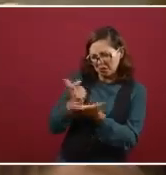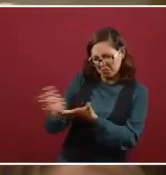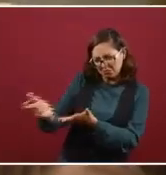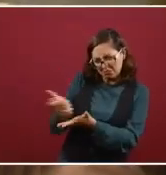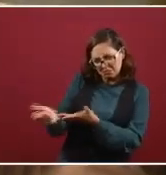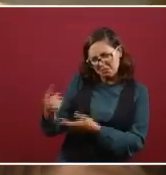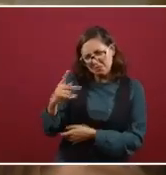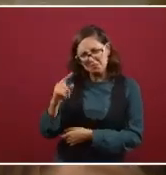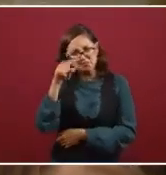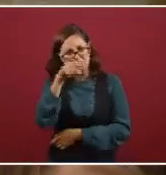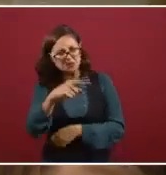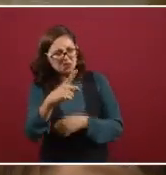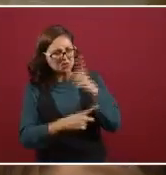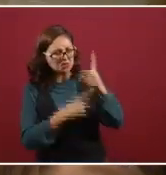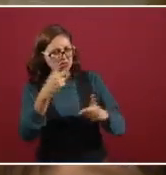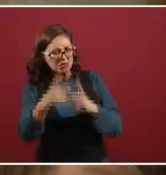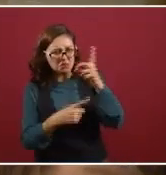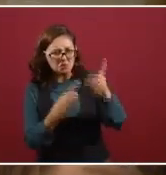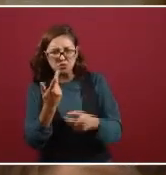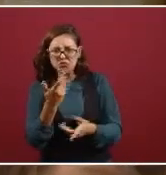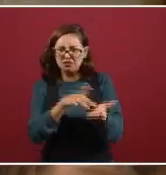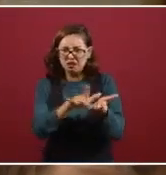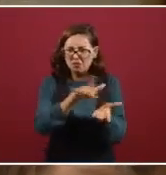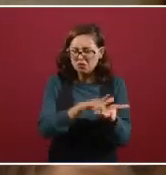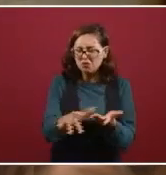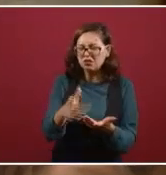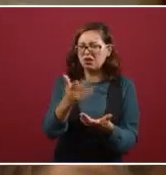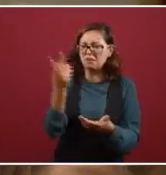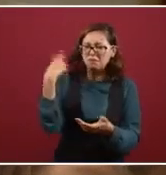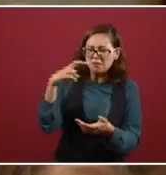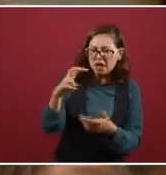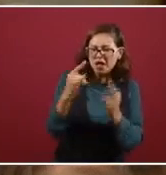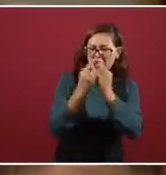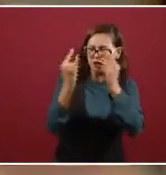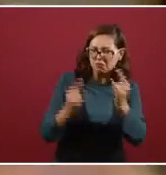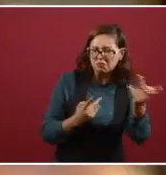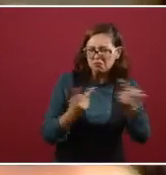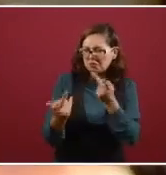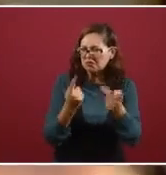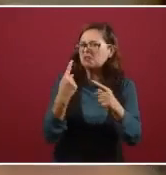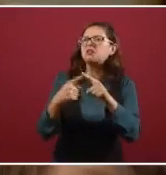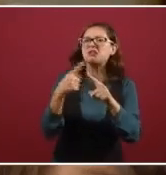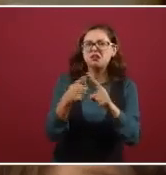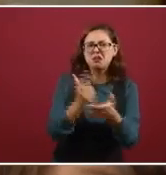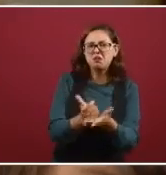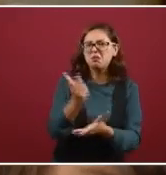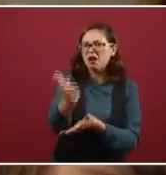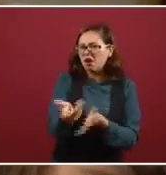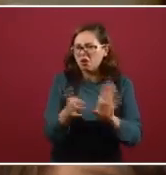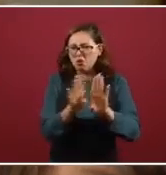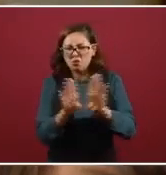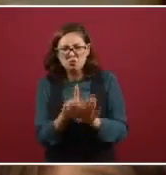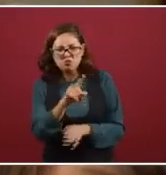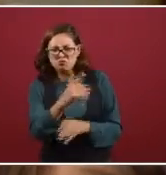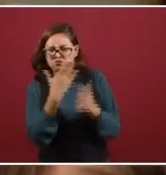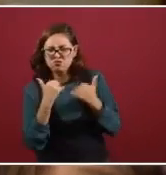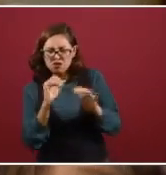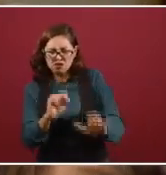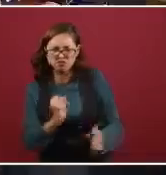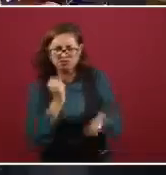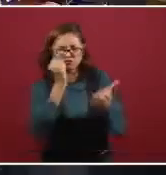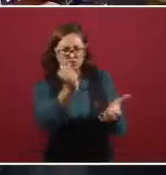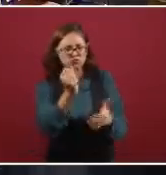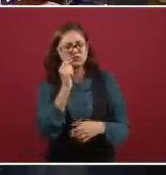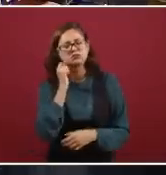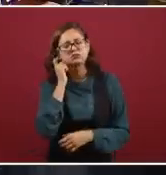otros recursos? ¿O quién va a pagar los viajes, los campamentos, la preparación? Y la última pregunta que le haría es,